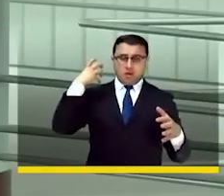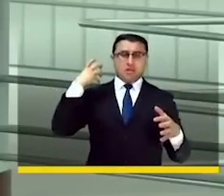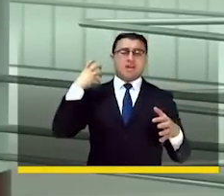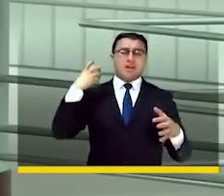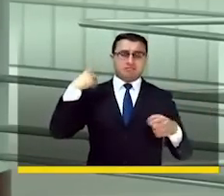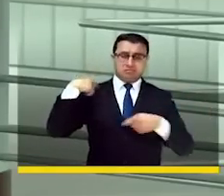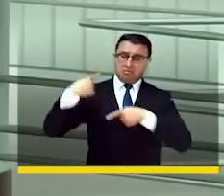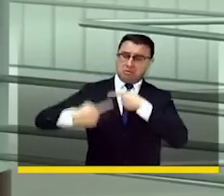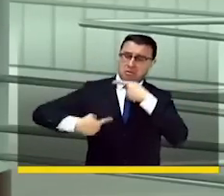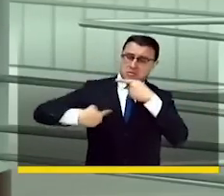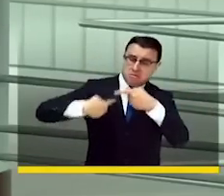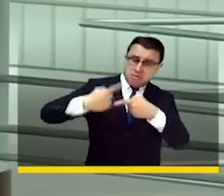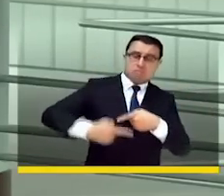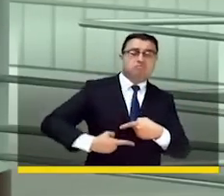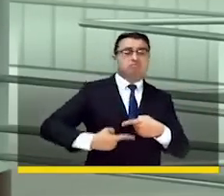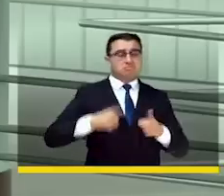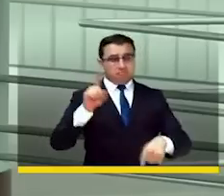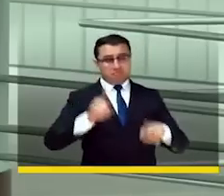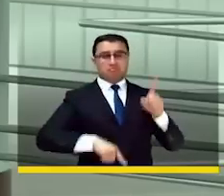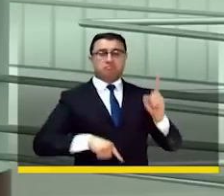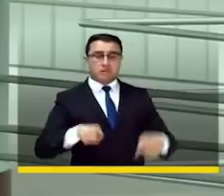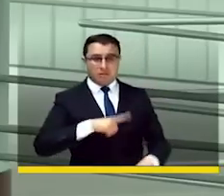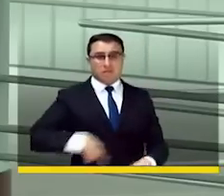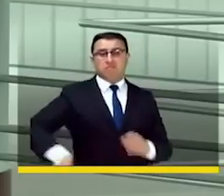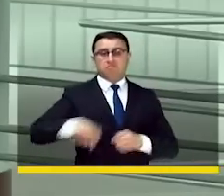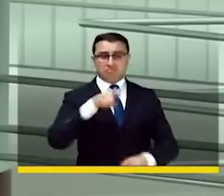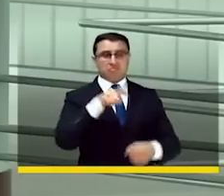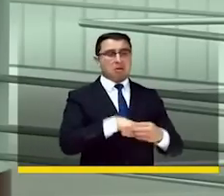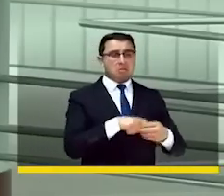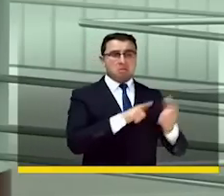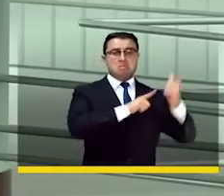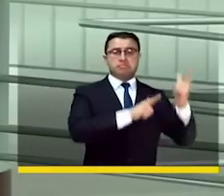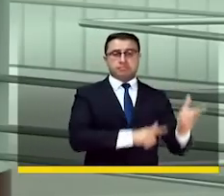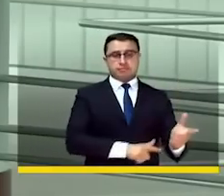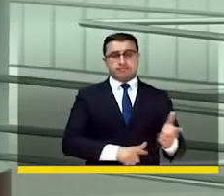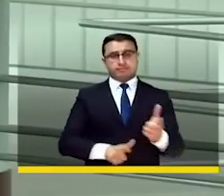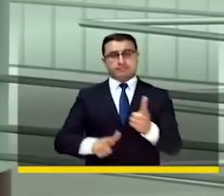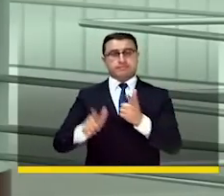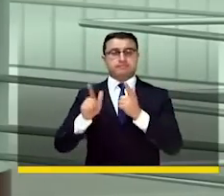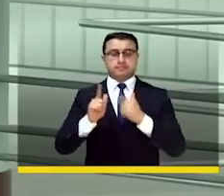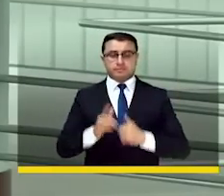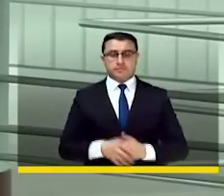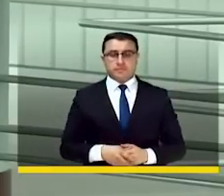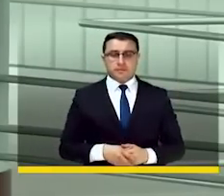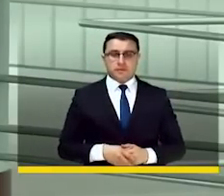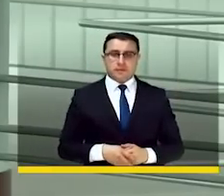varias generaciones que han pasado por las armas. Y